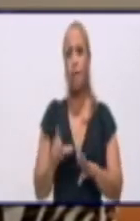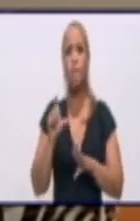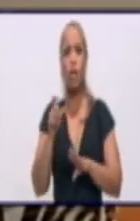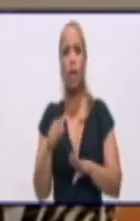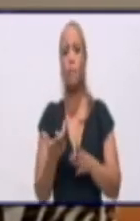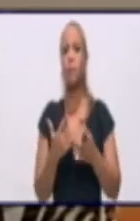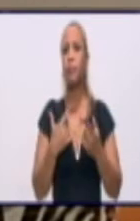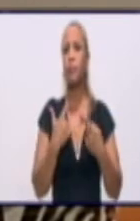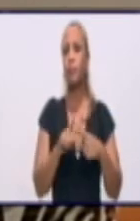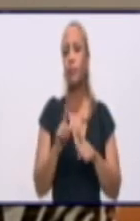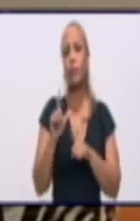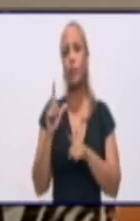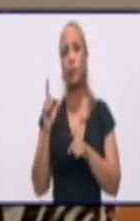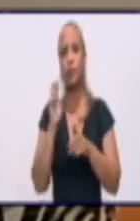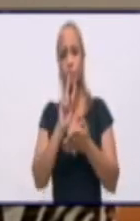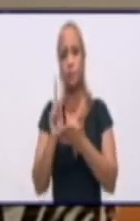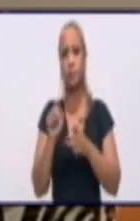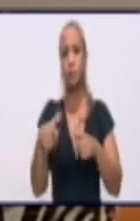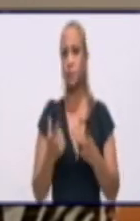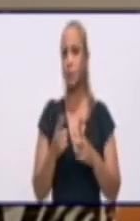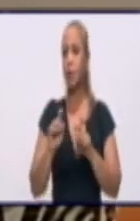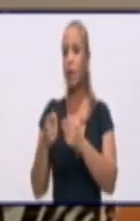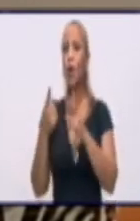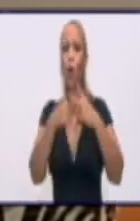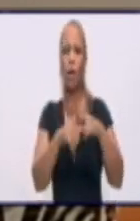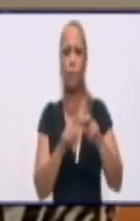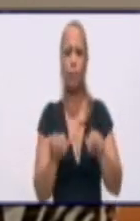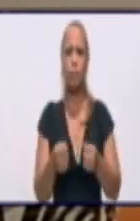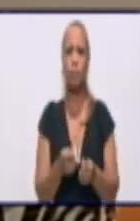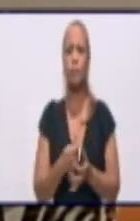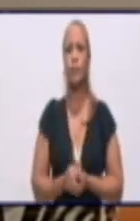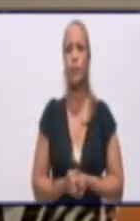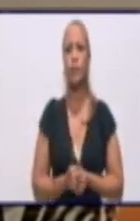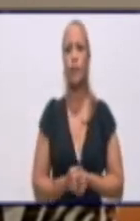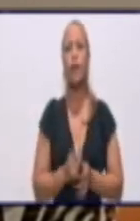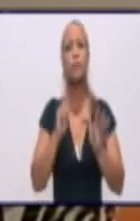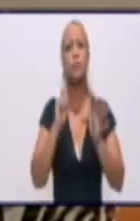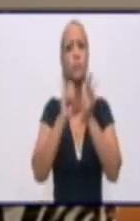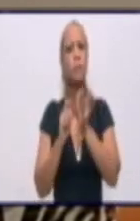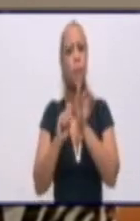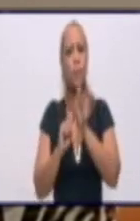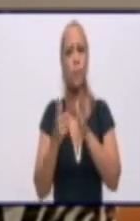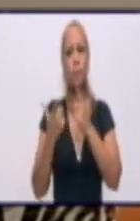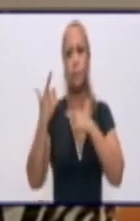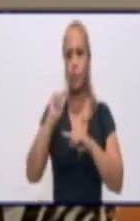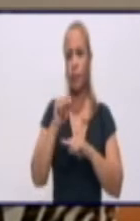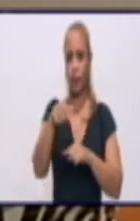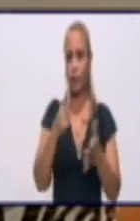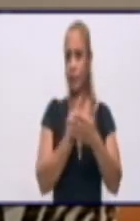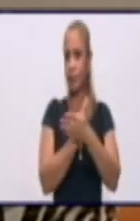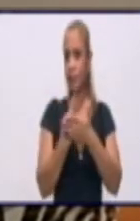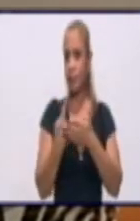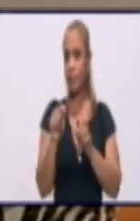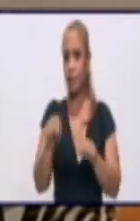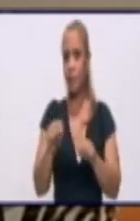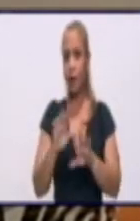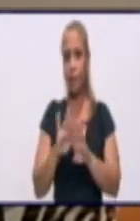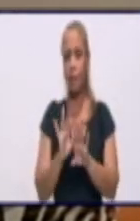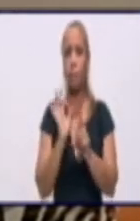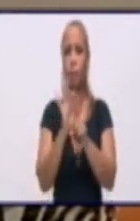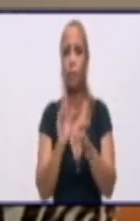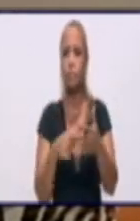está en función de resolver la avería. Se planteaba que debía terminar la solución a fines de esta semana, o sea, que debe entrar la semana que